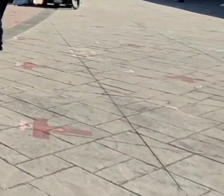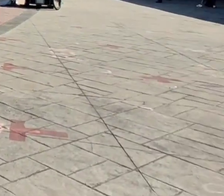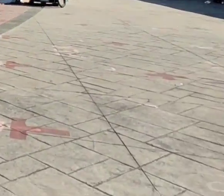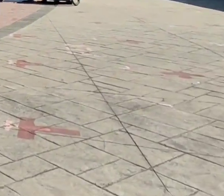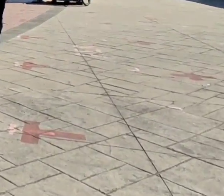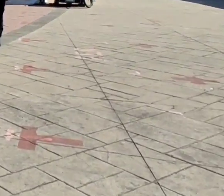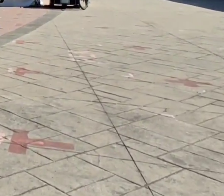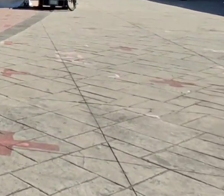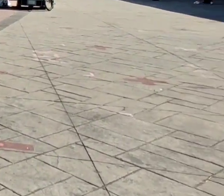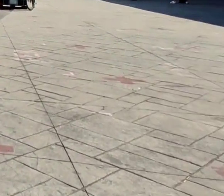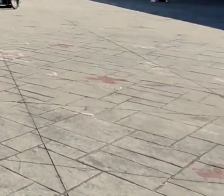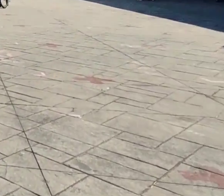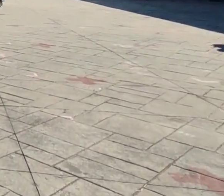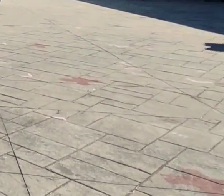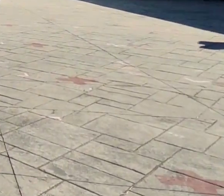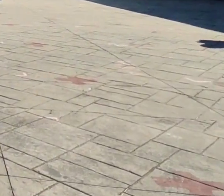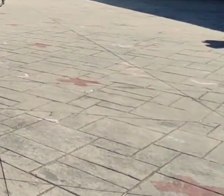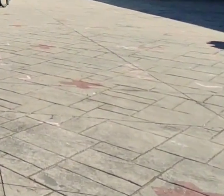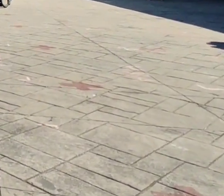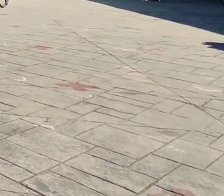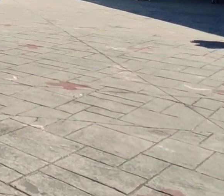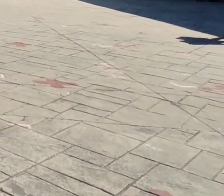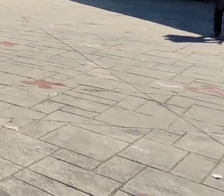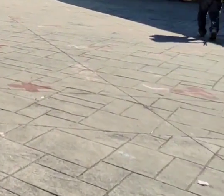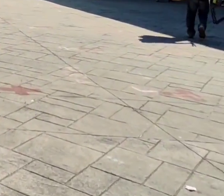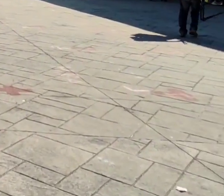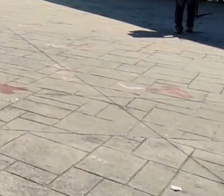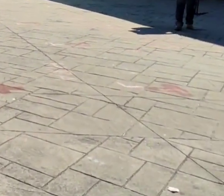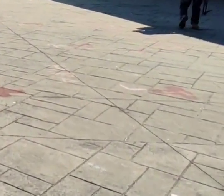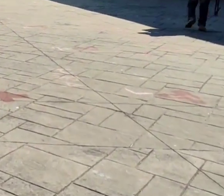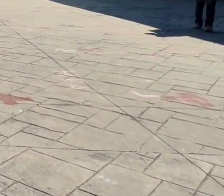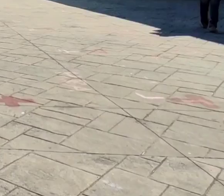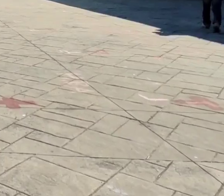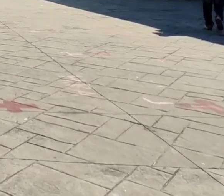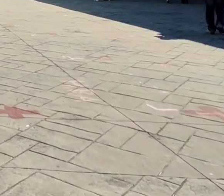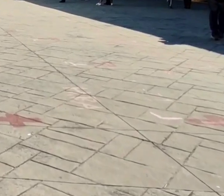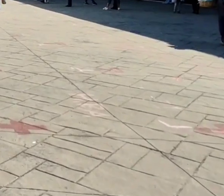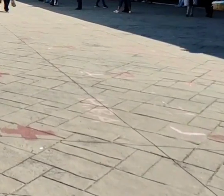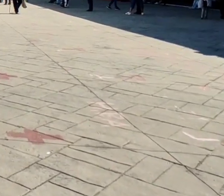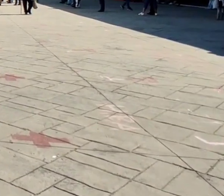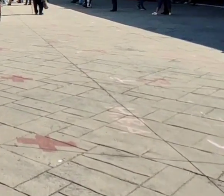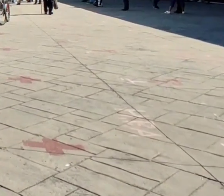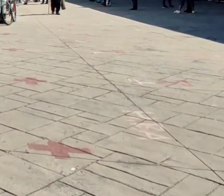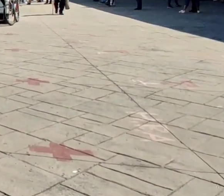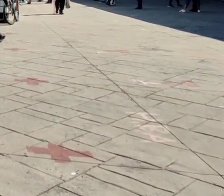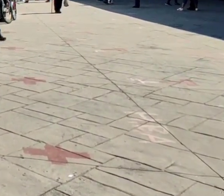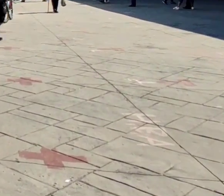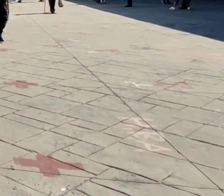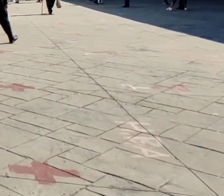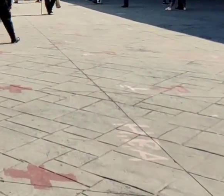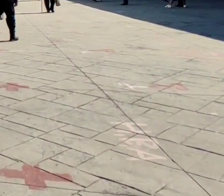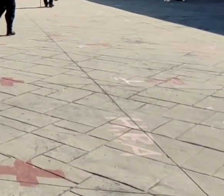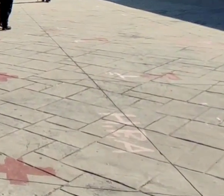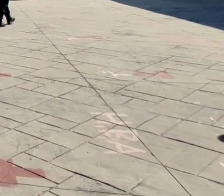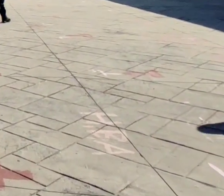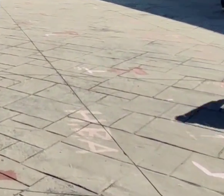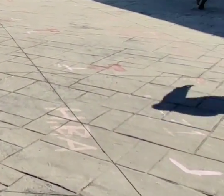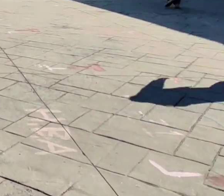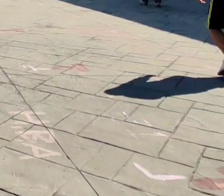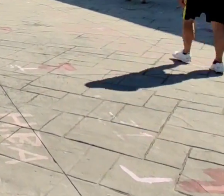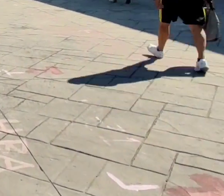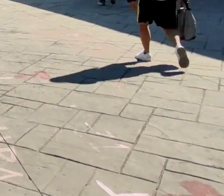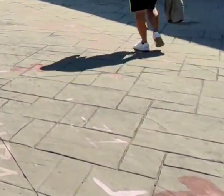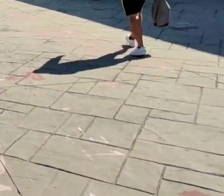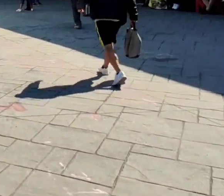CURP a la mano, también con una copia de la credencial de lector o la misma credencial de lector, ahí viene